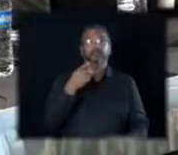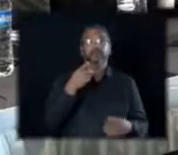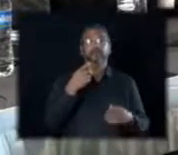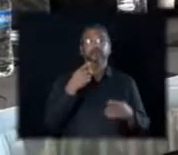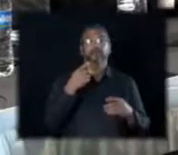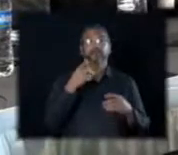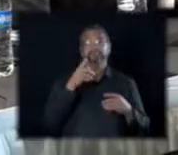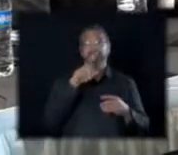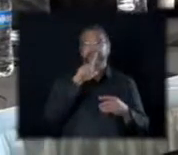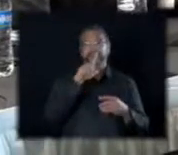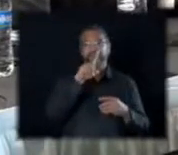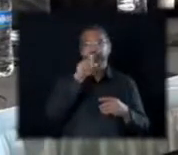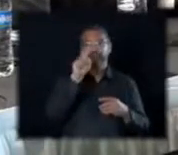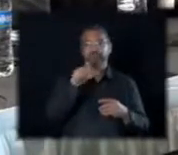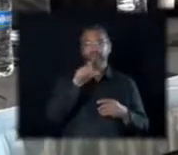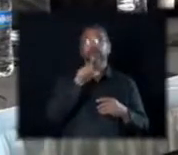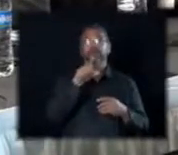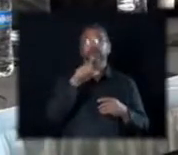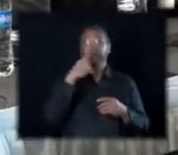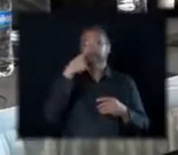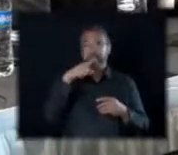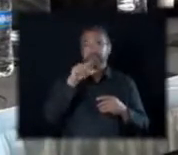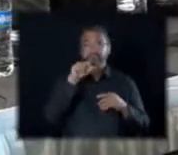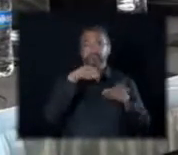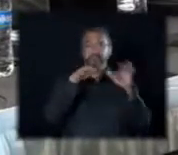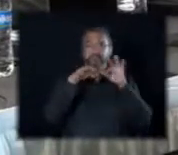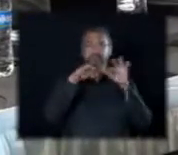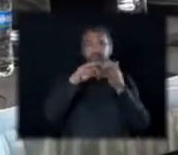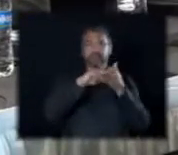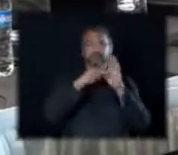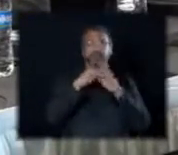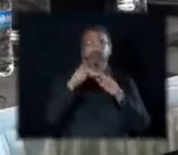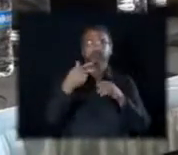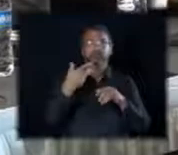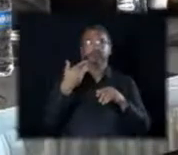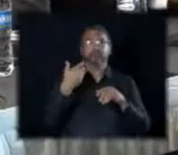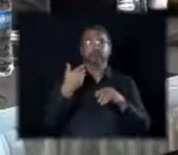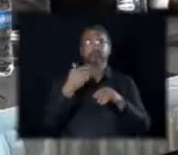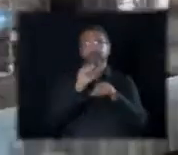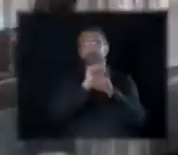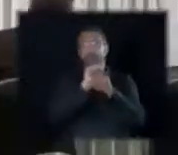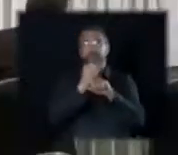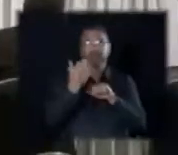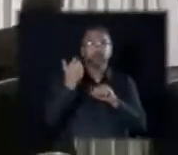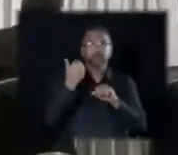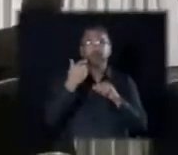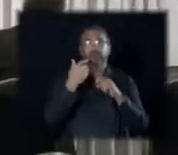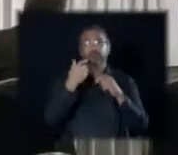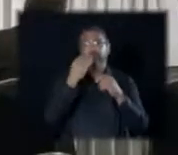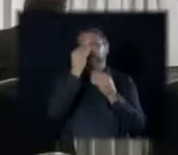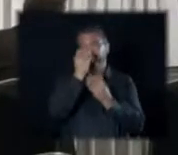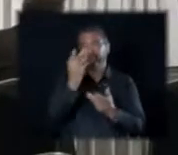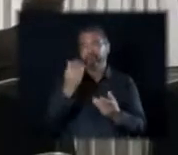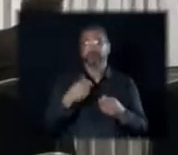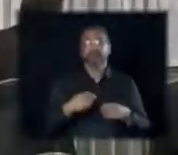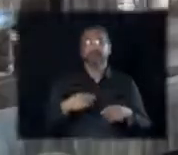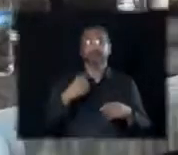Para propósitos del acta, ¿me podrían dar los puestos que ustedes ocuparon y por cuánto tiempo, por favor?